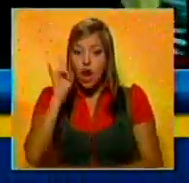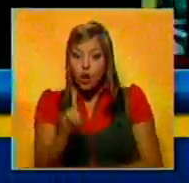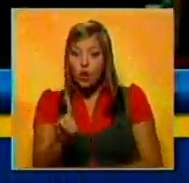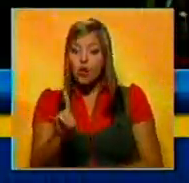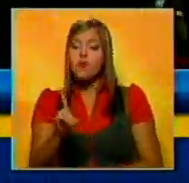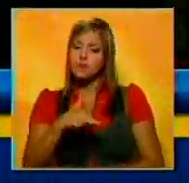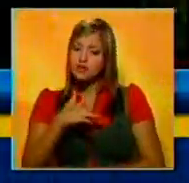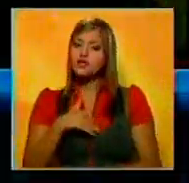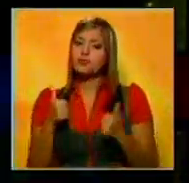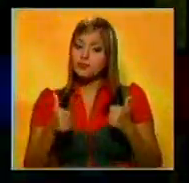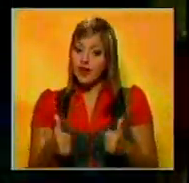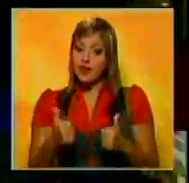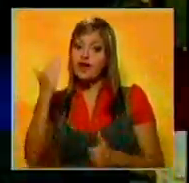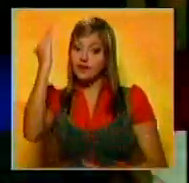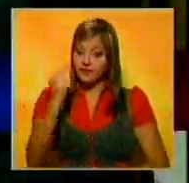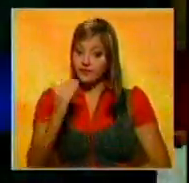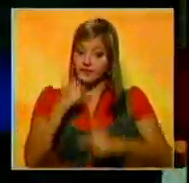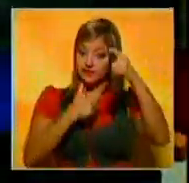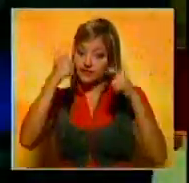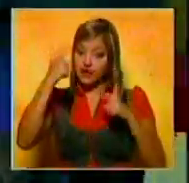su satisfacción por el regreso de Chávez